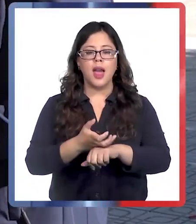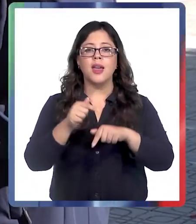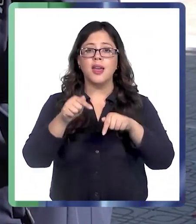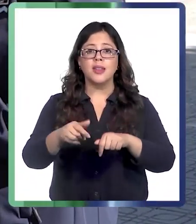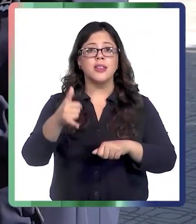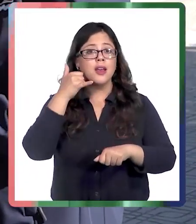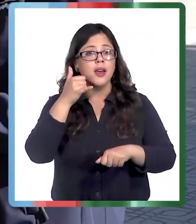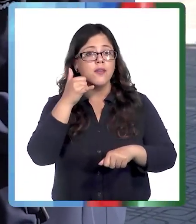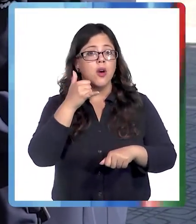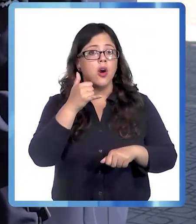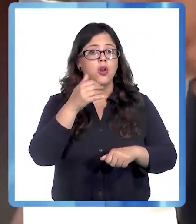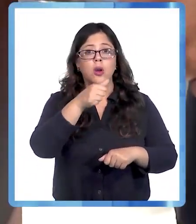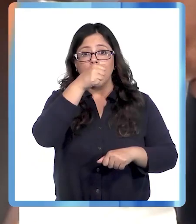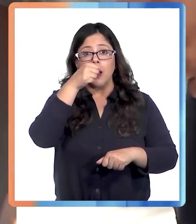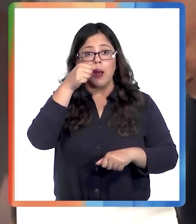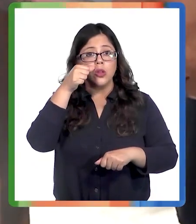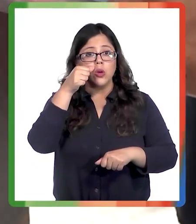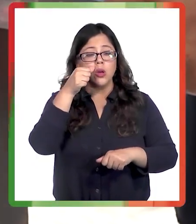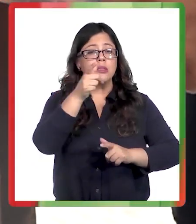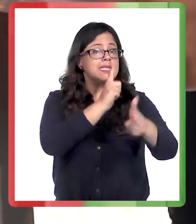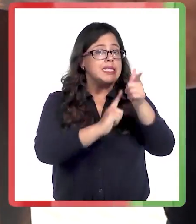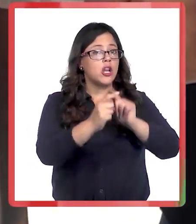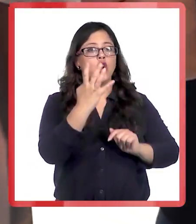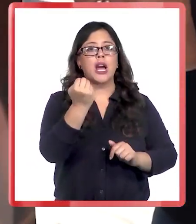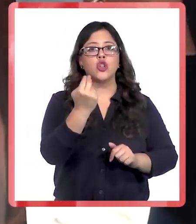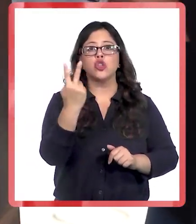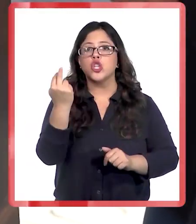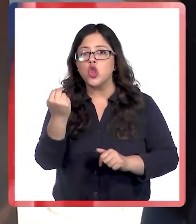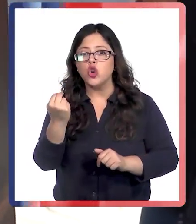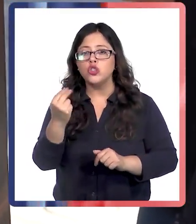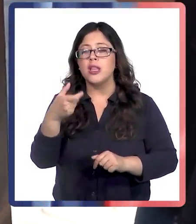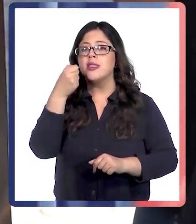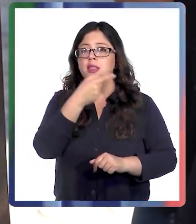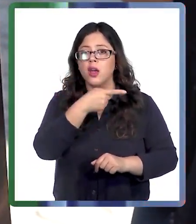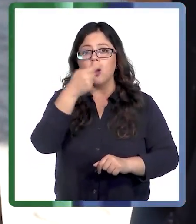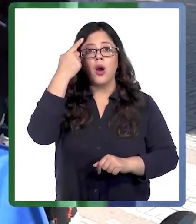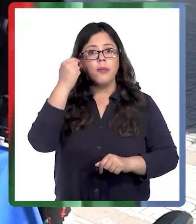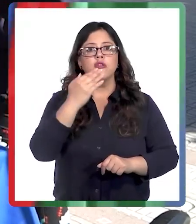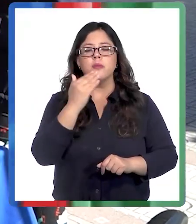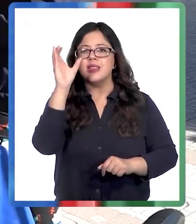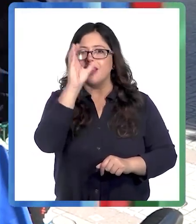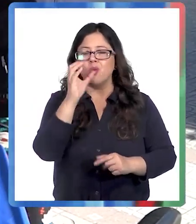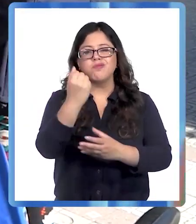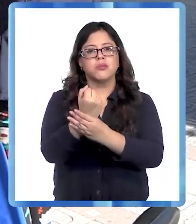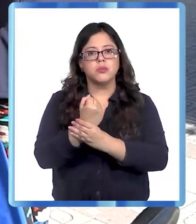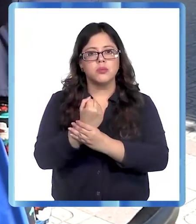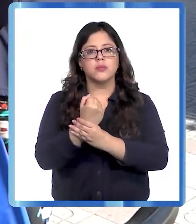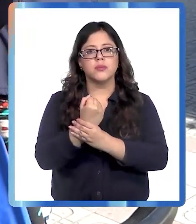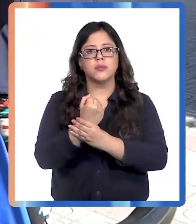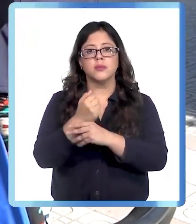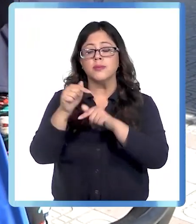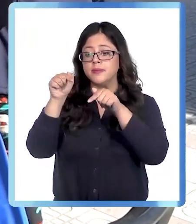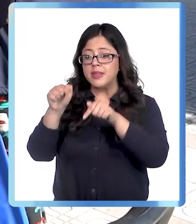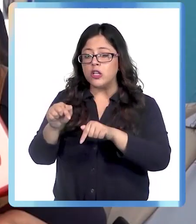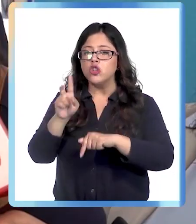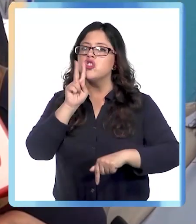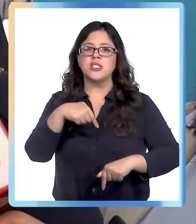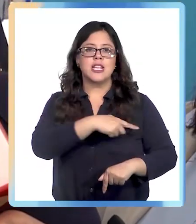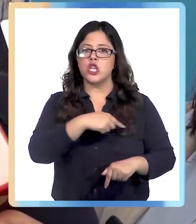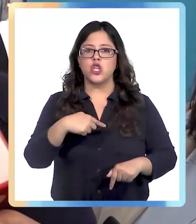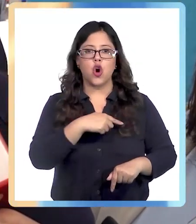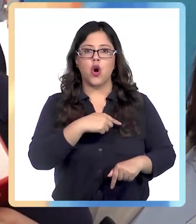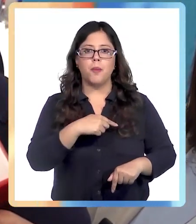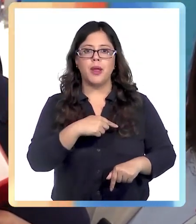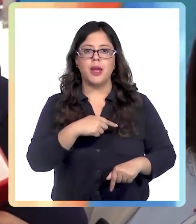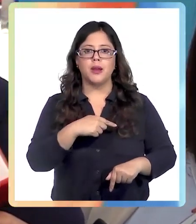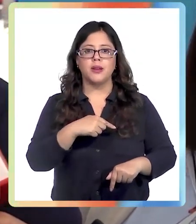Existe este Fono Drogas y Alcohol 1412, que es de denuncia, pero sobre todo de búsqueda de ayuda. Es anónima,